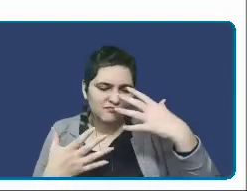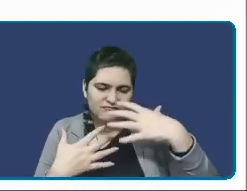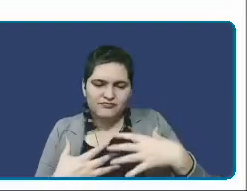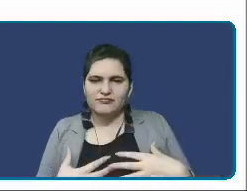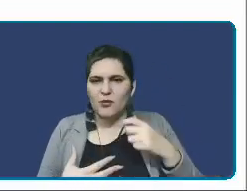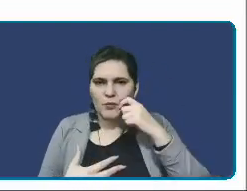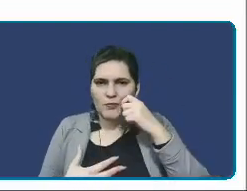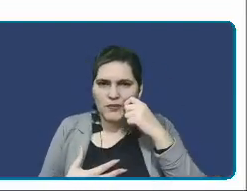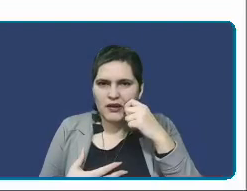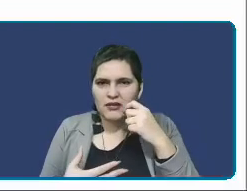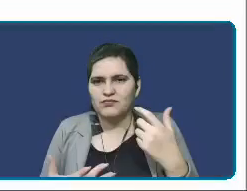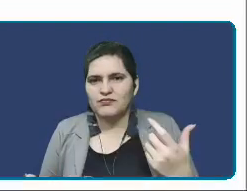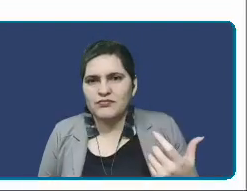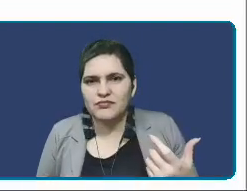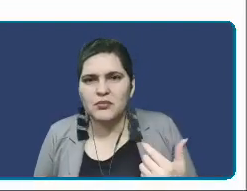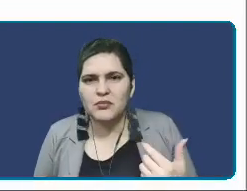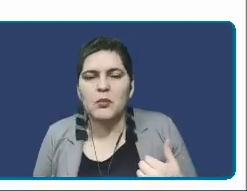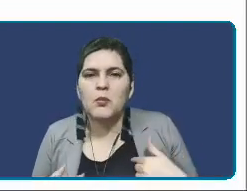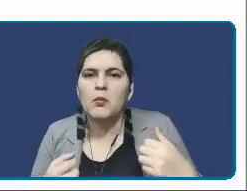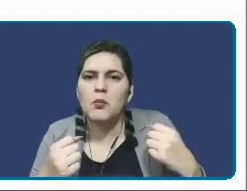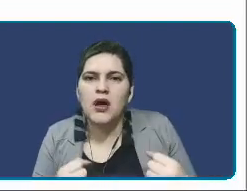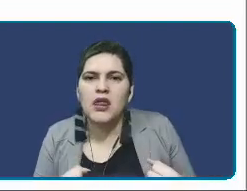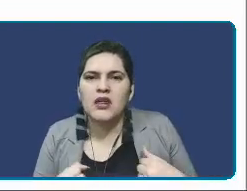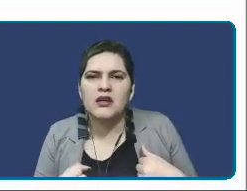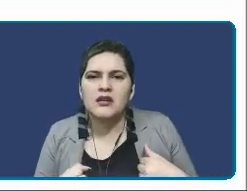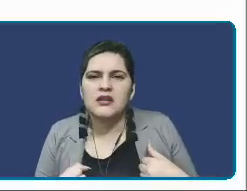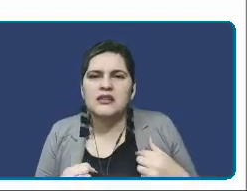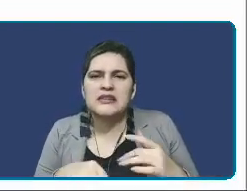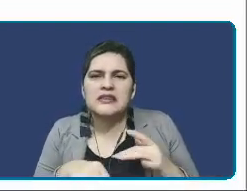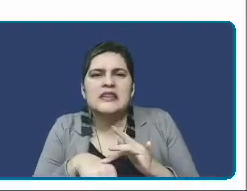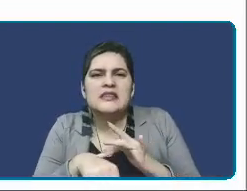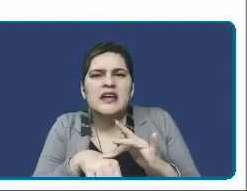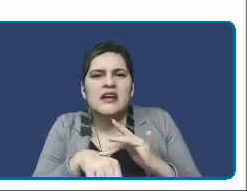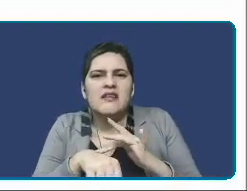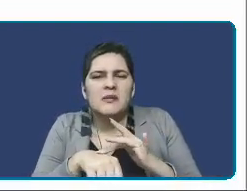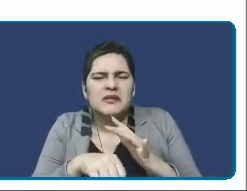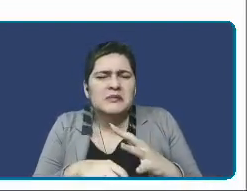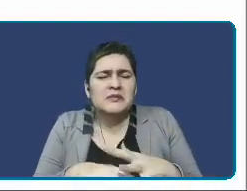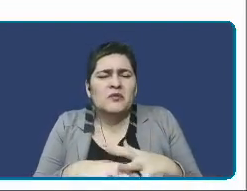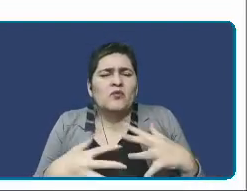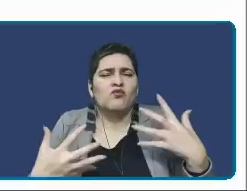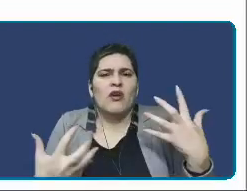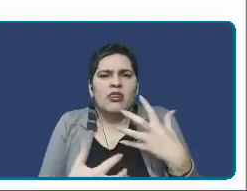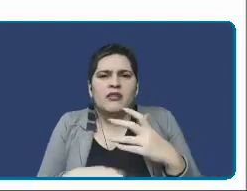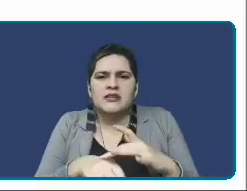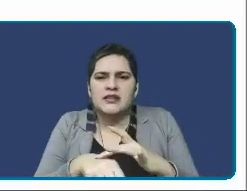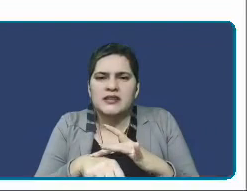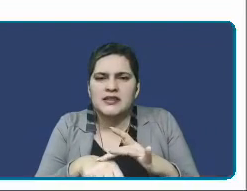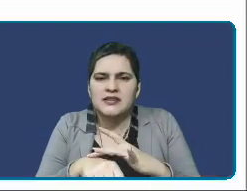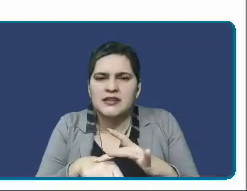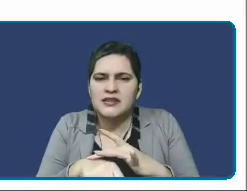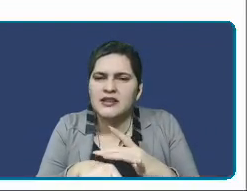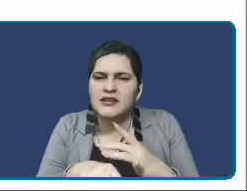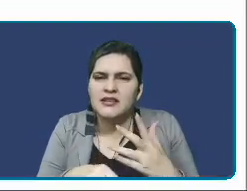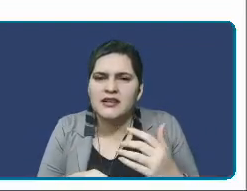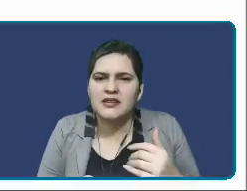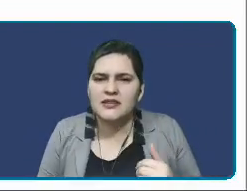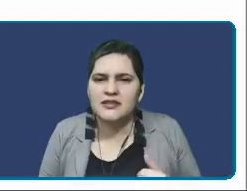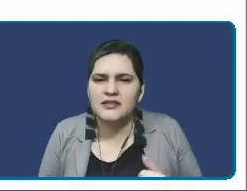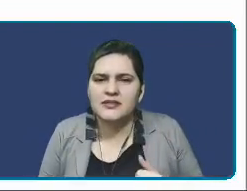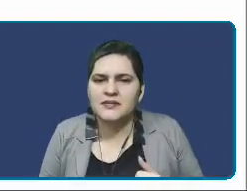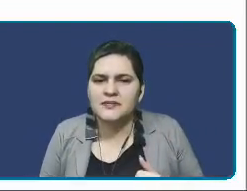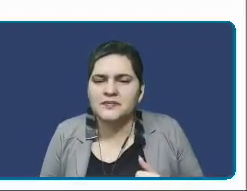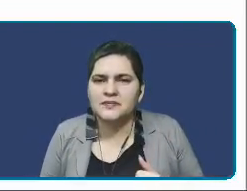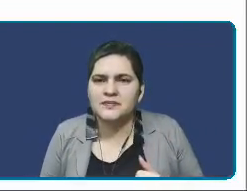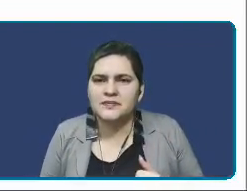lo que llamamos nosotros una hipersensibilidad, o sea, hay algunas cosas que puestas en mi boca me hacen sentir